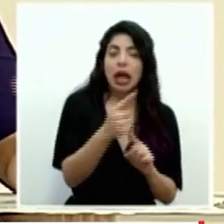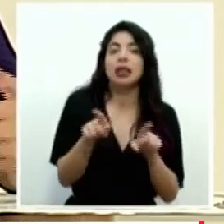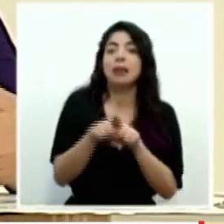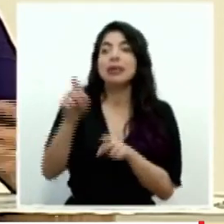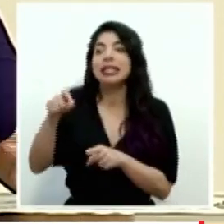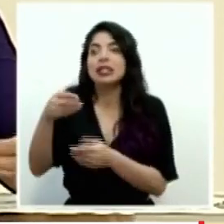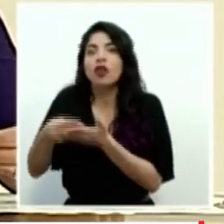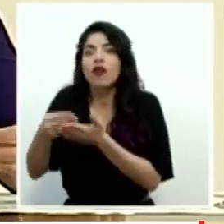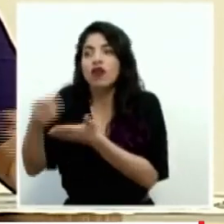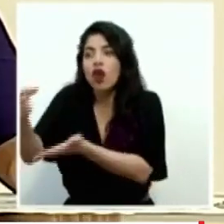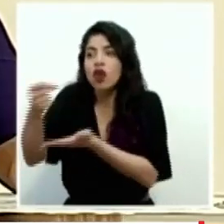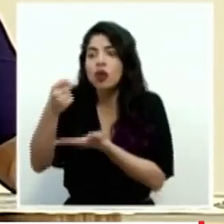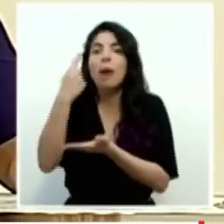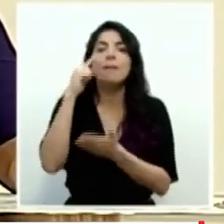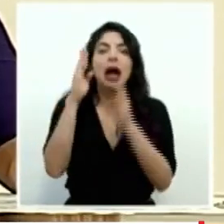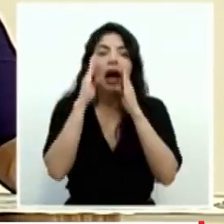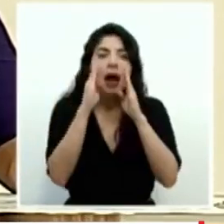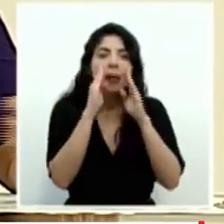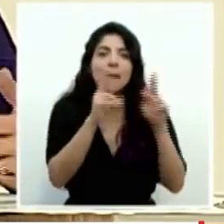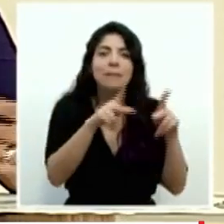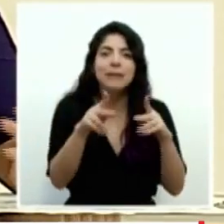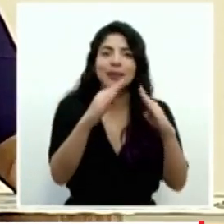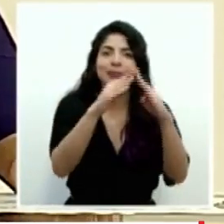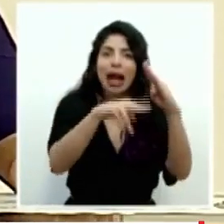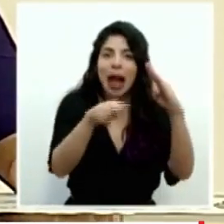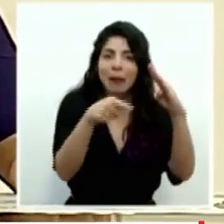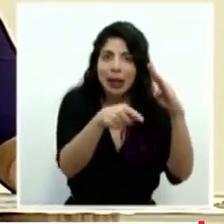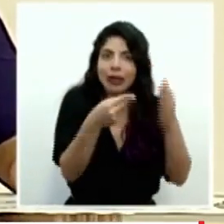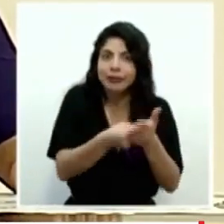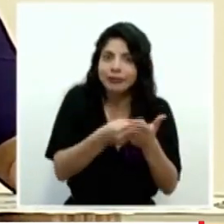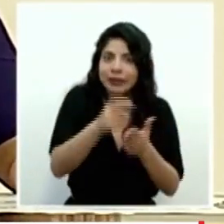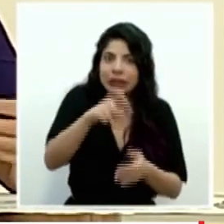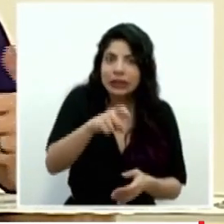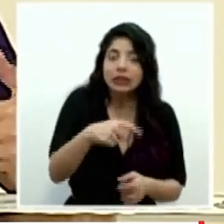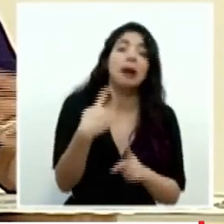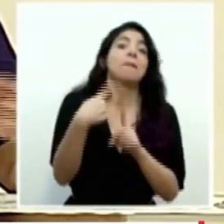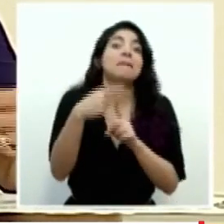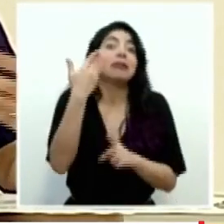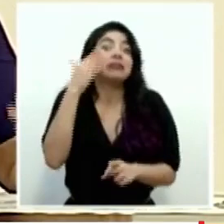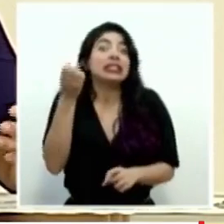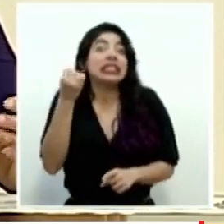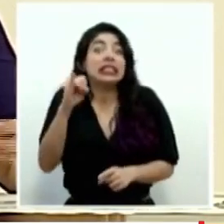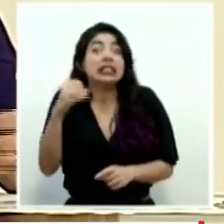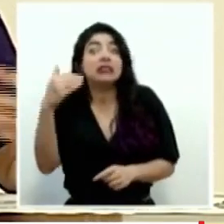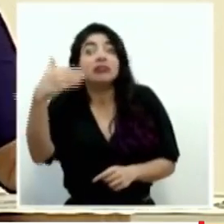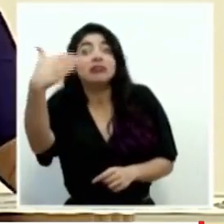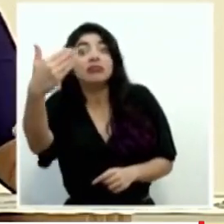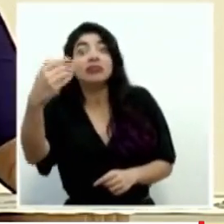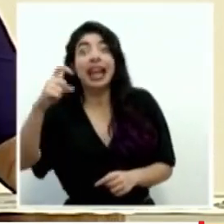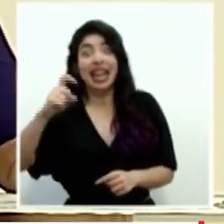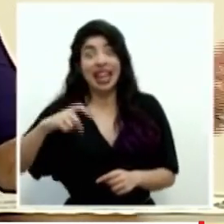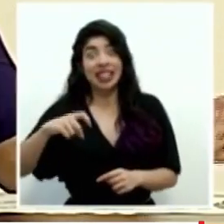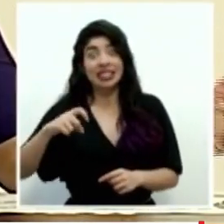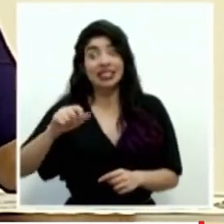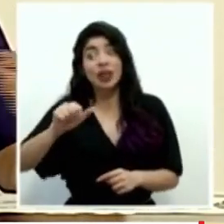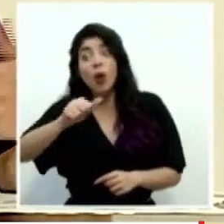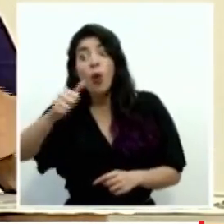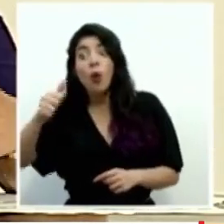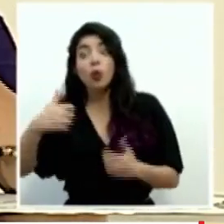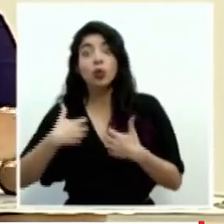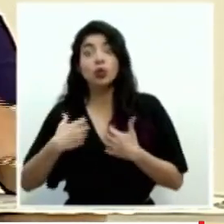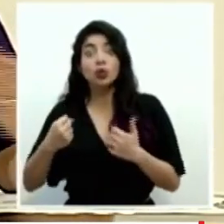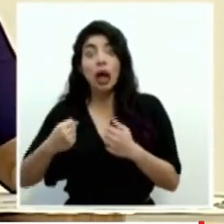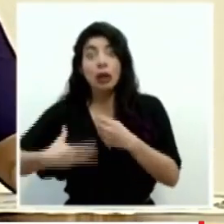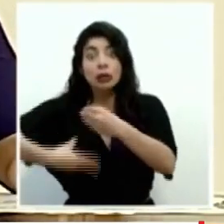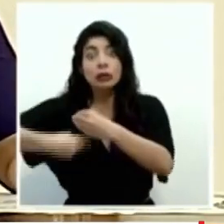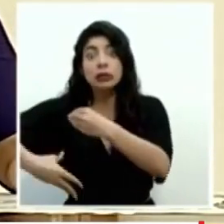más recursos para poder atender personas en albergues y también porque no sabemos si de pronto vamos a requerir reforzar otras áreas